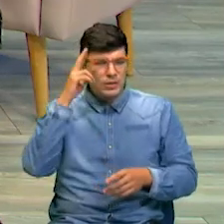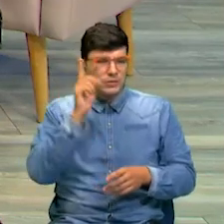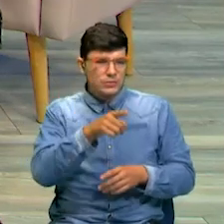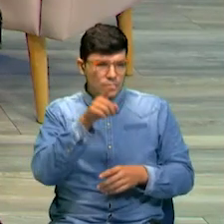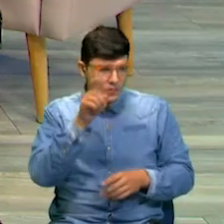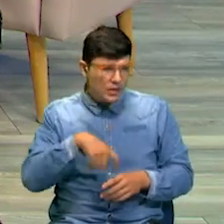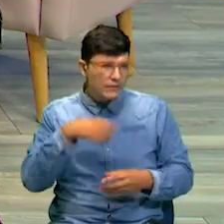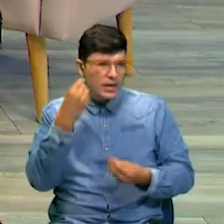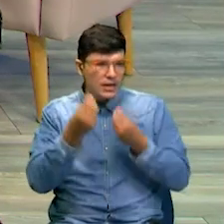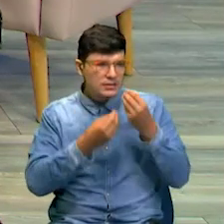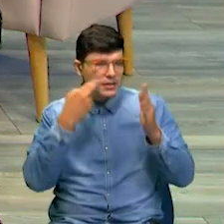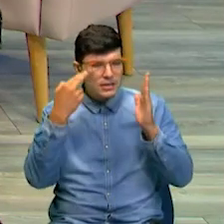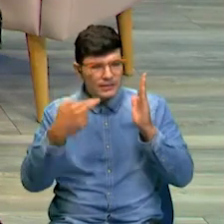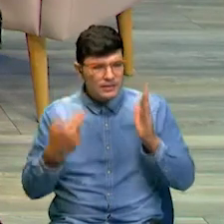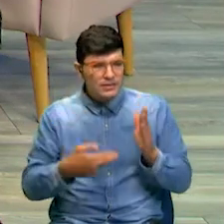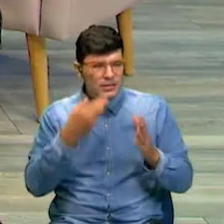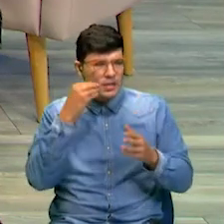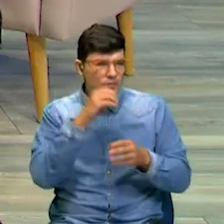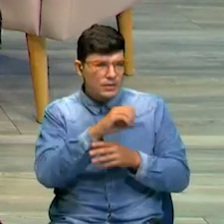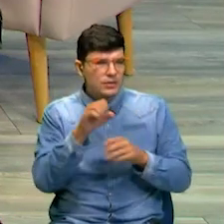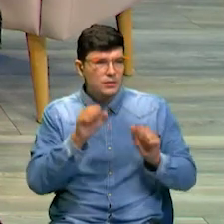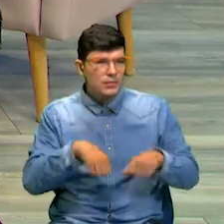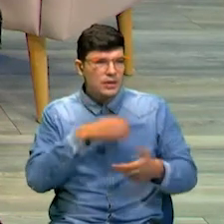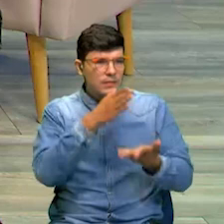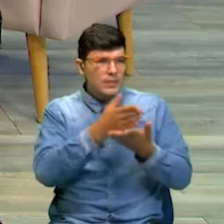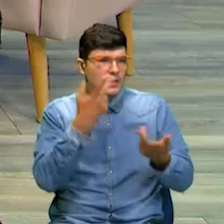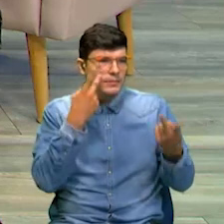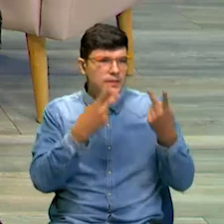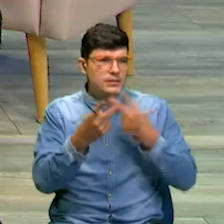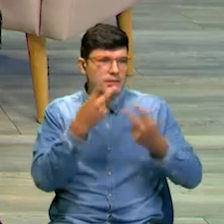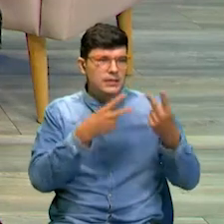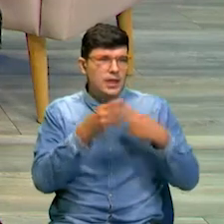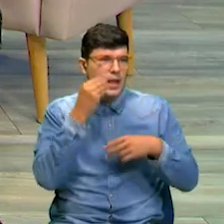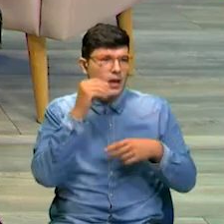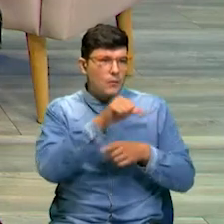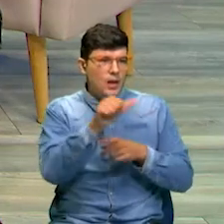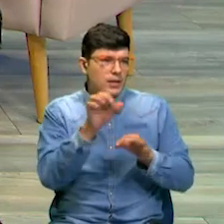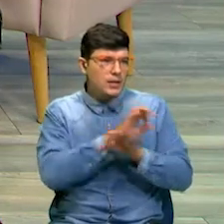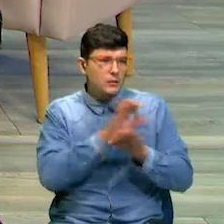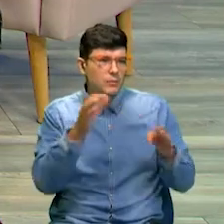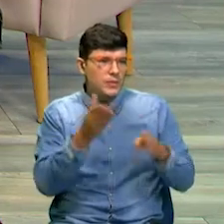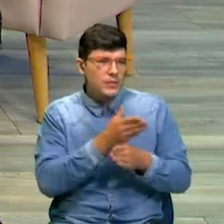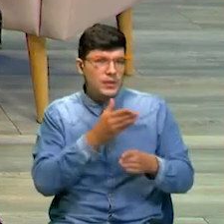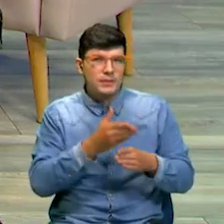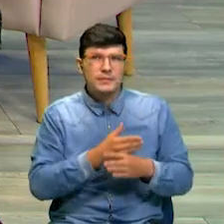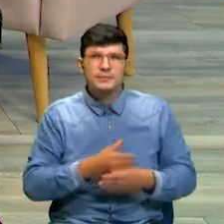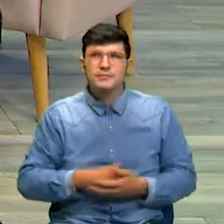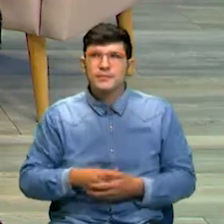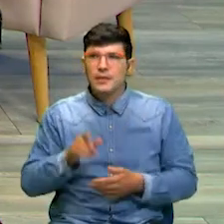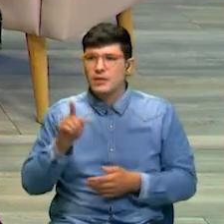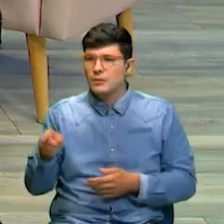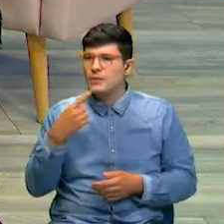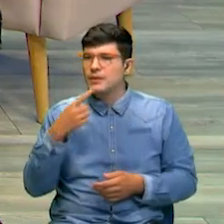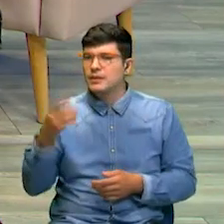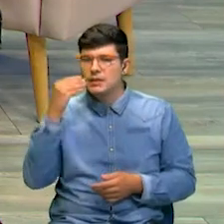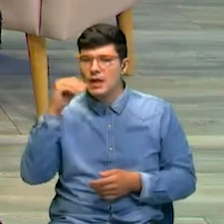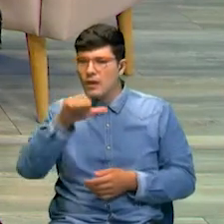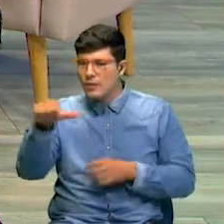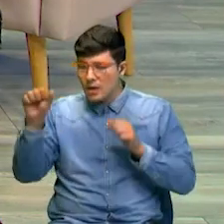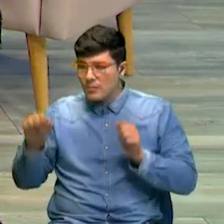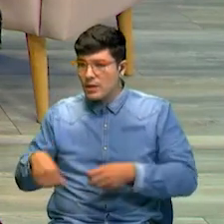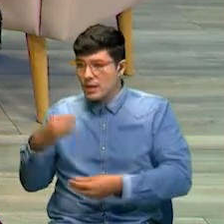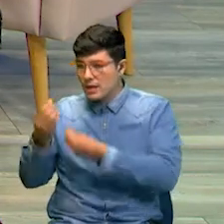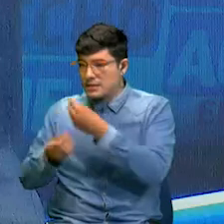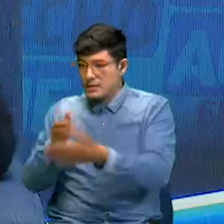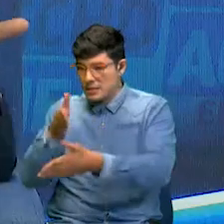regulación de visitas para que los abuelos los puedan visitar, la abuela, para que no haya problema. Usted dice que la abuela es la que puede colocar la